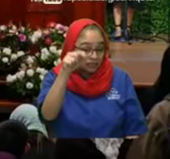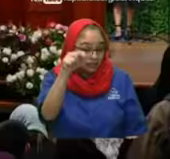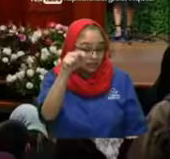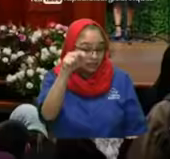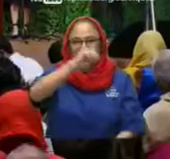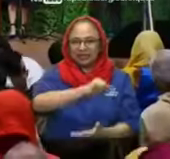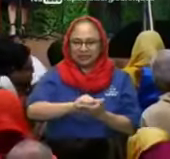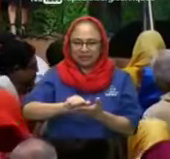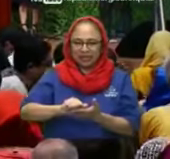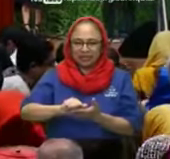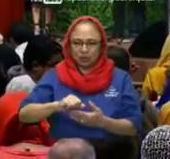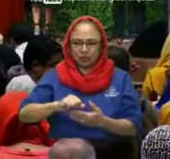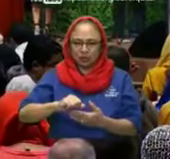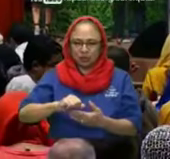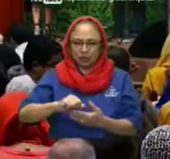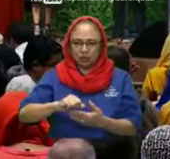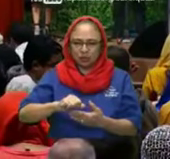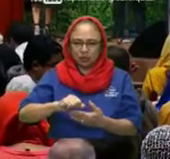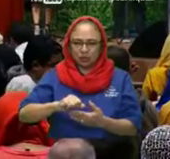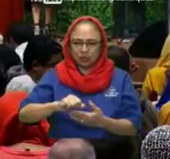en el cielo y en todo lugar.